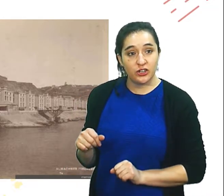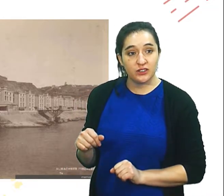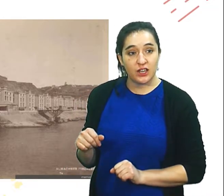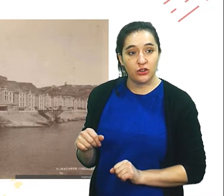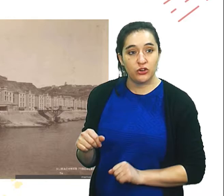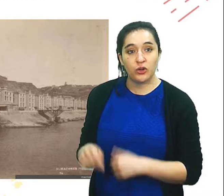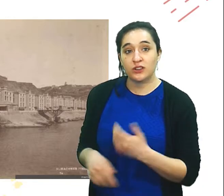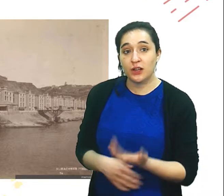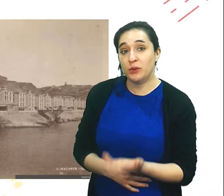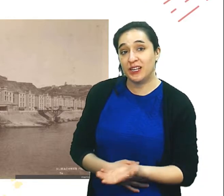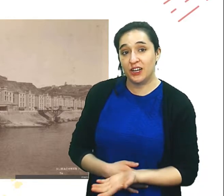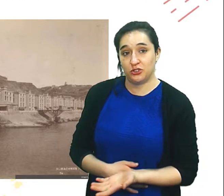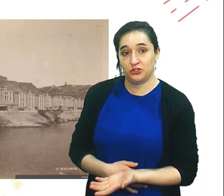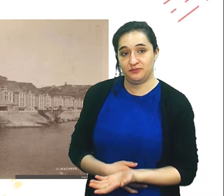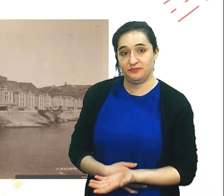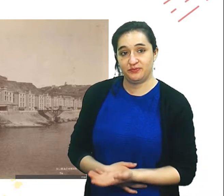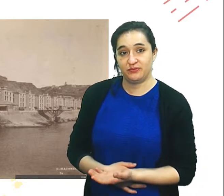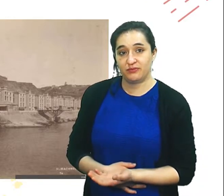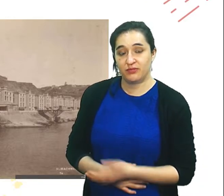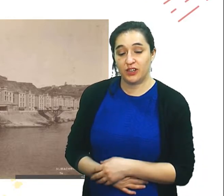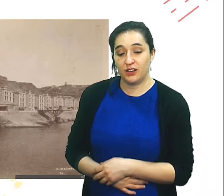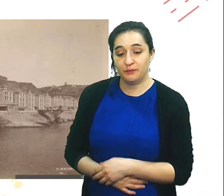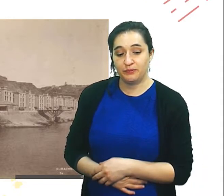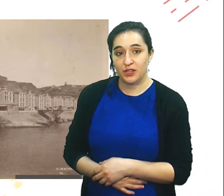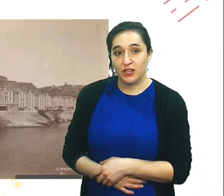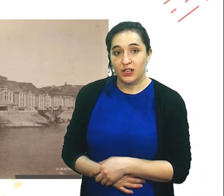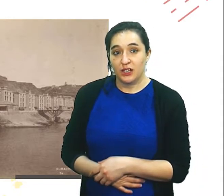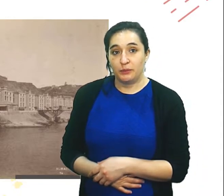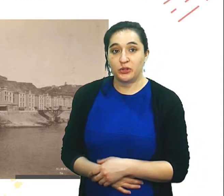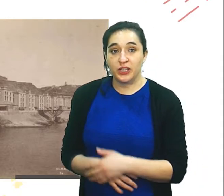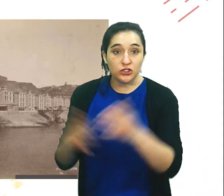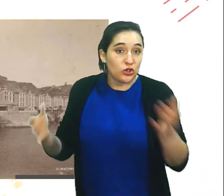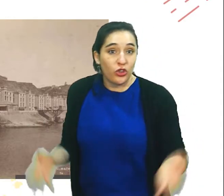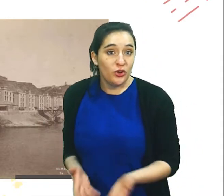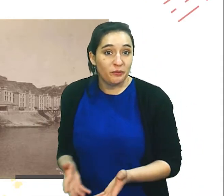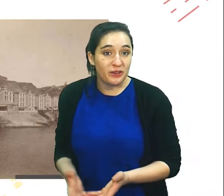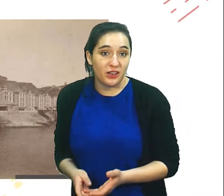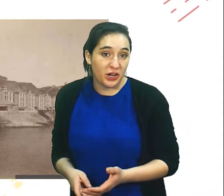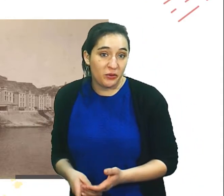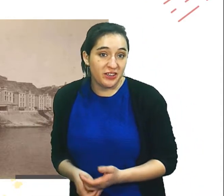entre los estados no están muy claros, ¿ya? Porque era